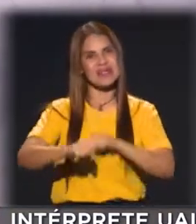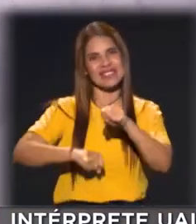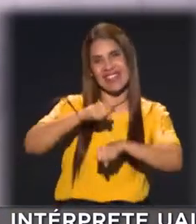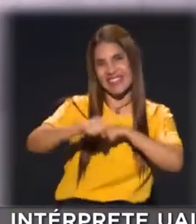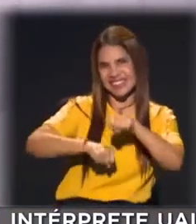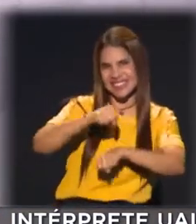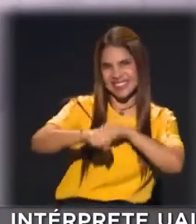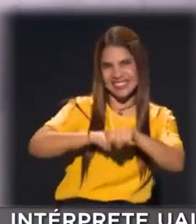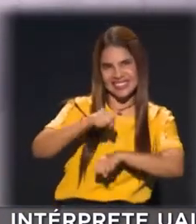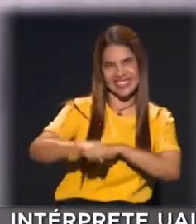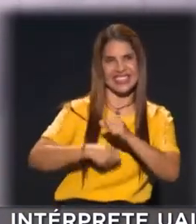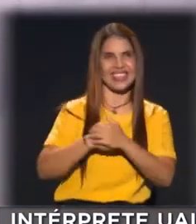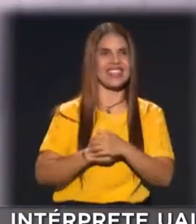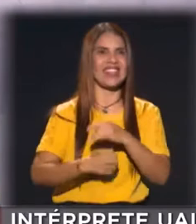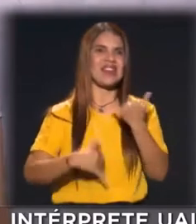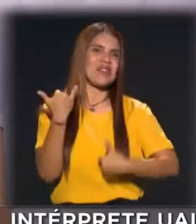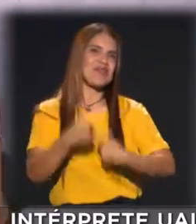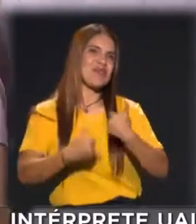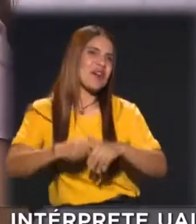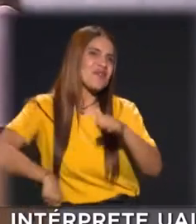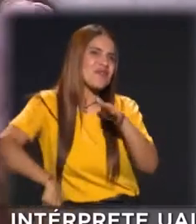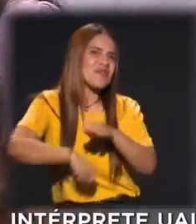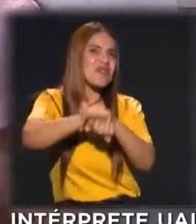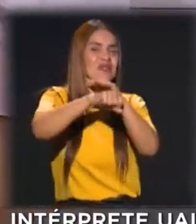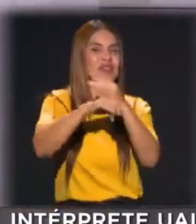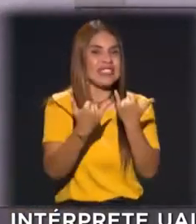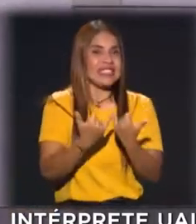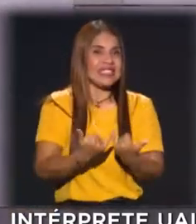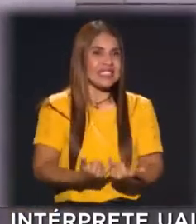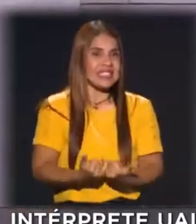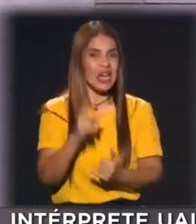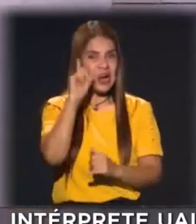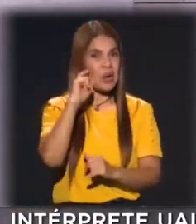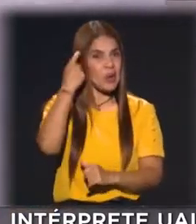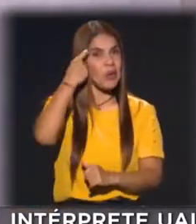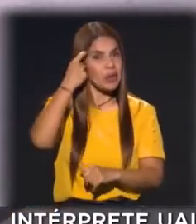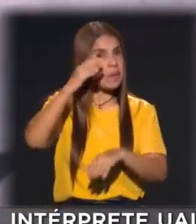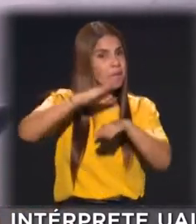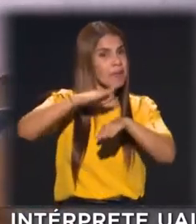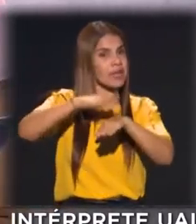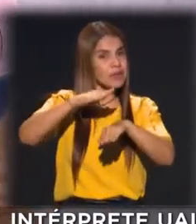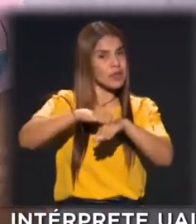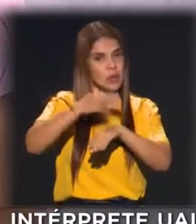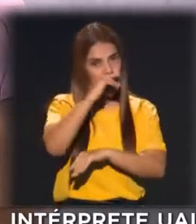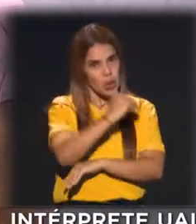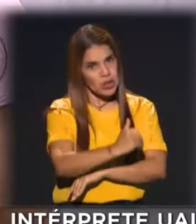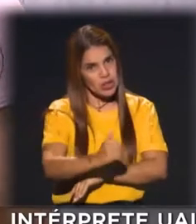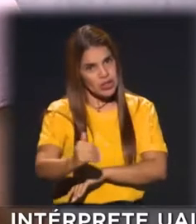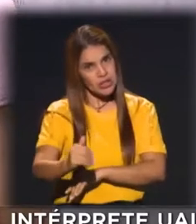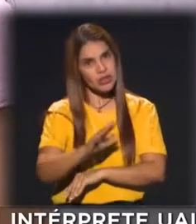bicicleta. Así es. Quienes les gusta jugar fútbol y aprovechando que ya el gobierno, digamos, nos ha permitido a los niños